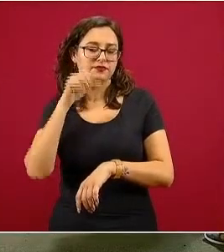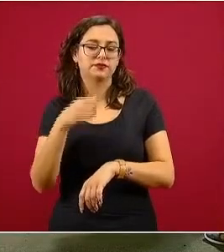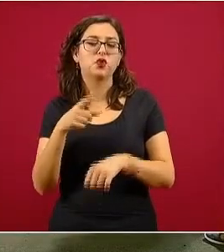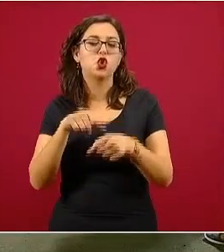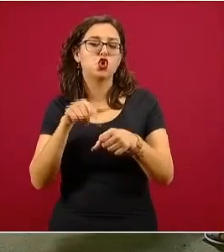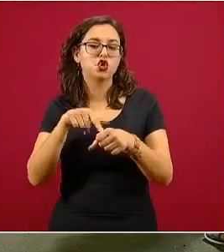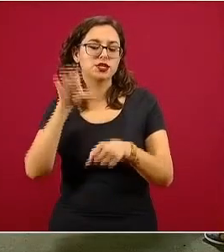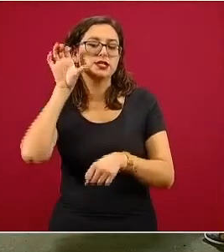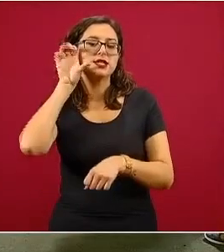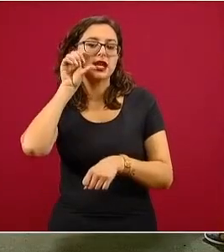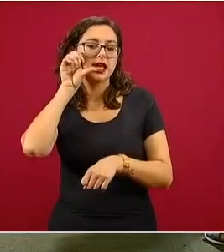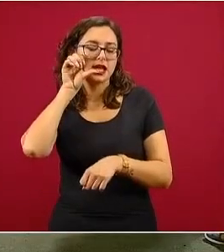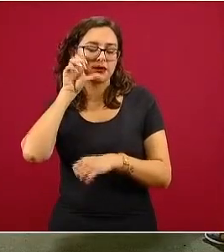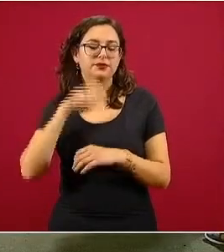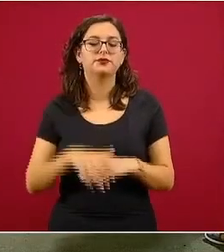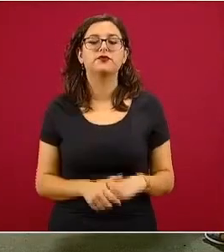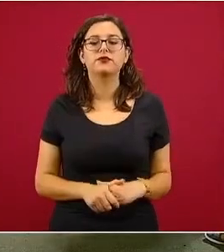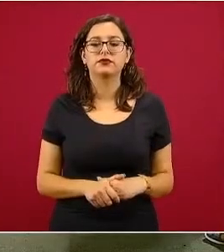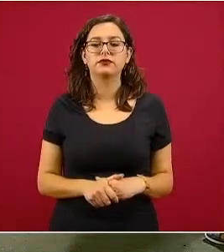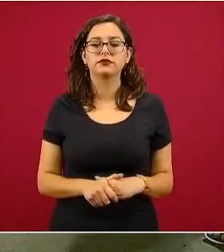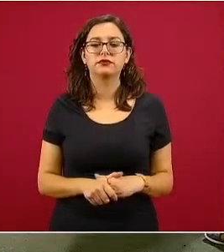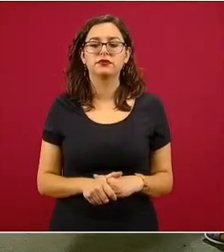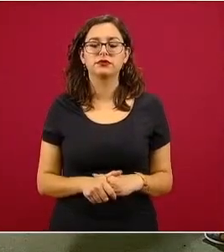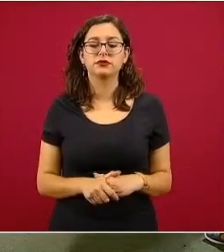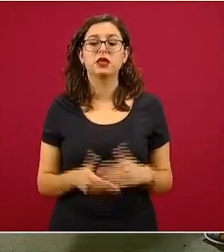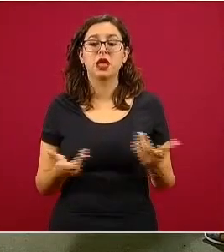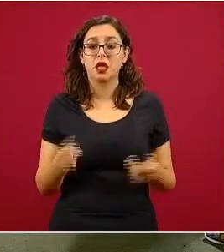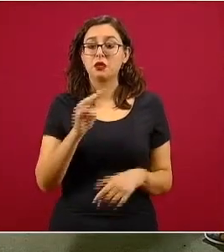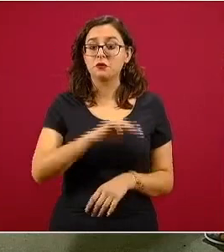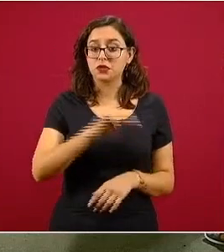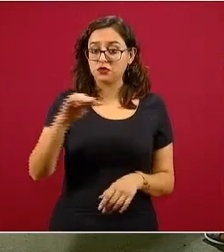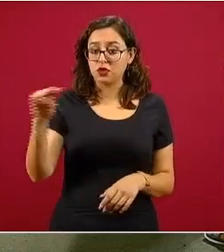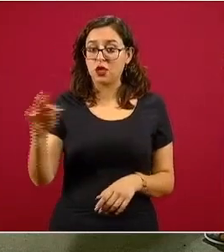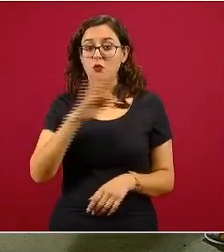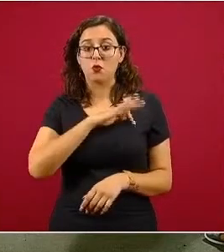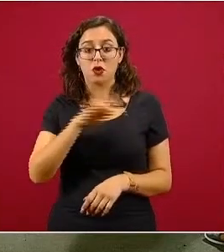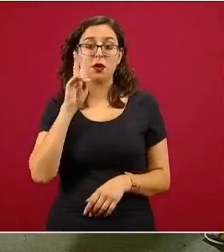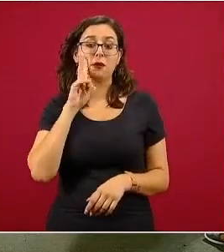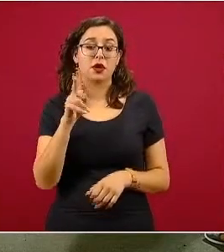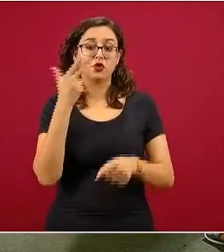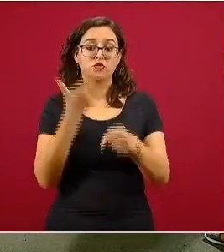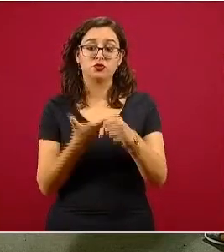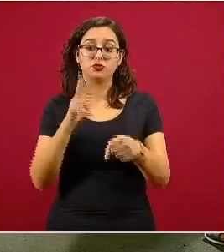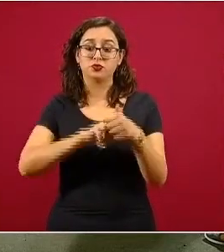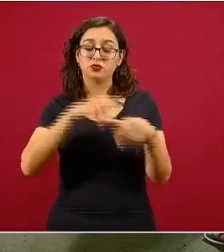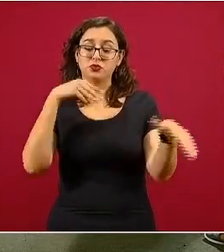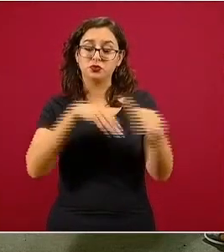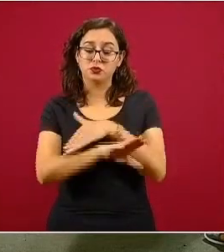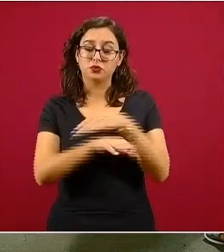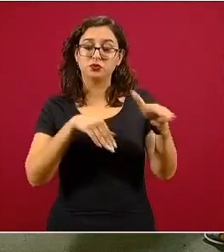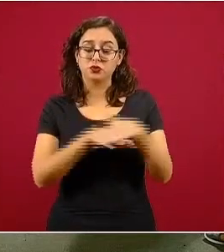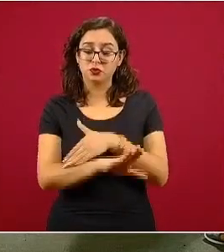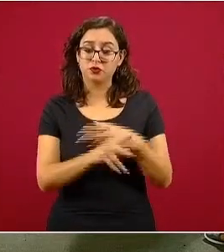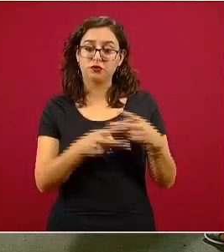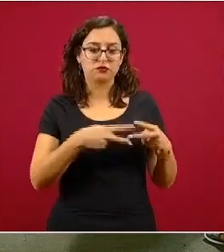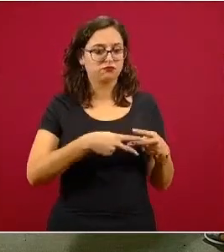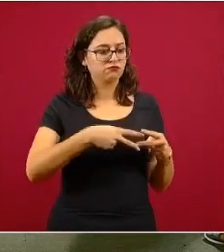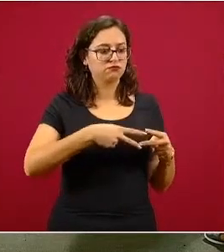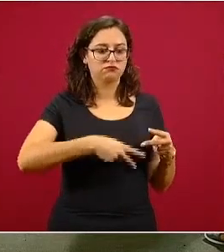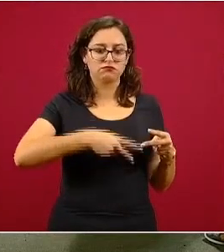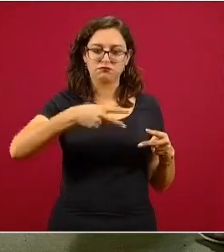está precisamente la tendencia de la hospitalización todavía en Michoacán. Vemos que todavía es una tendencia ascendente. De hecho, en la última